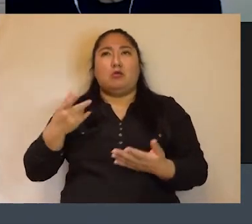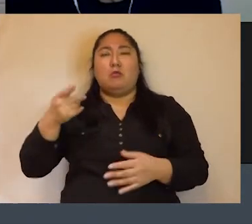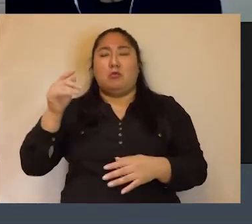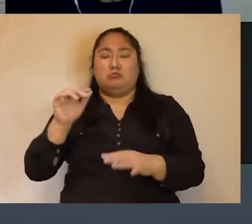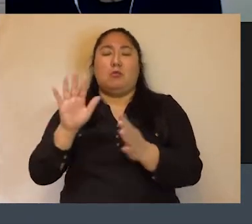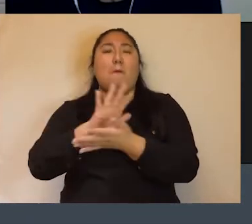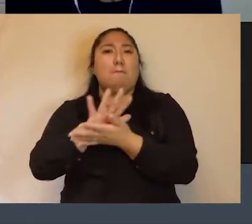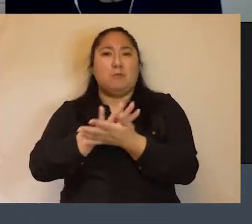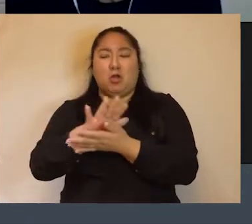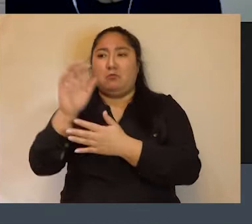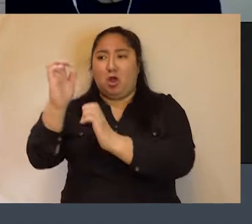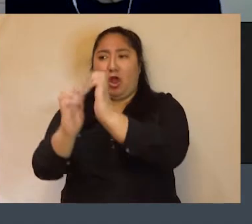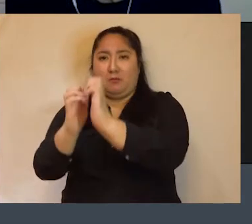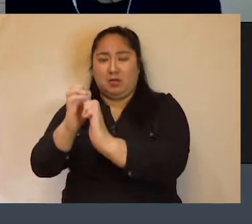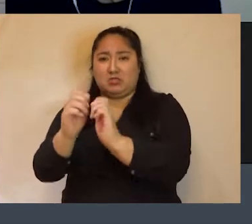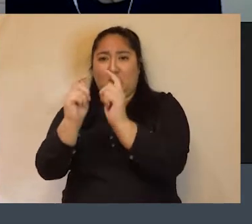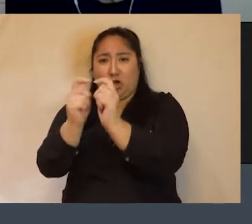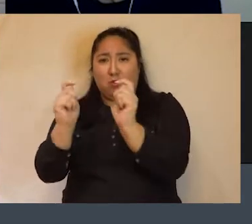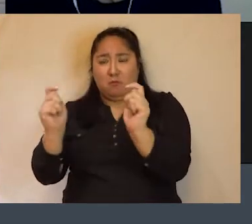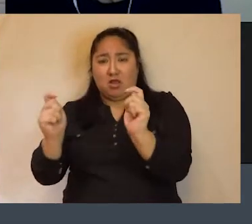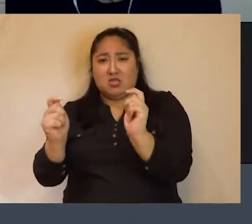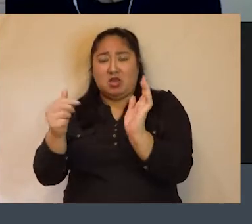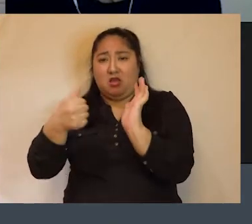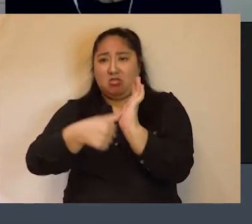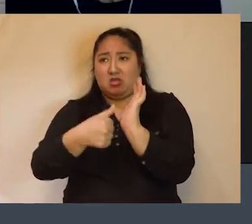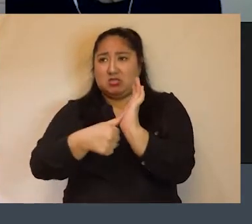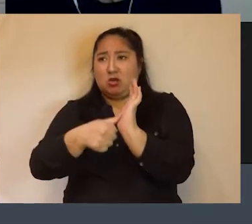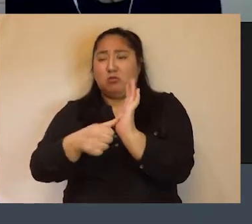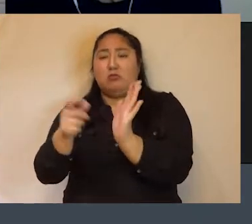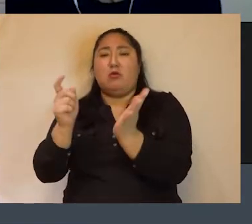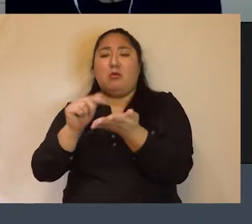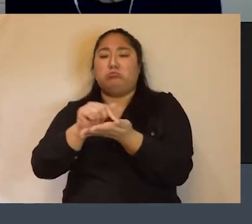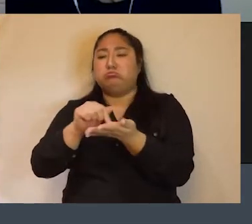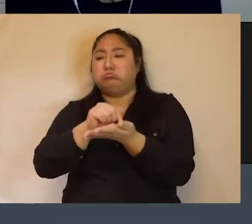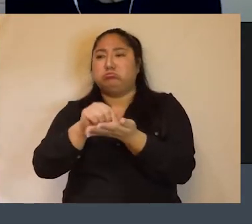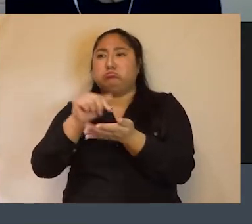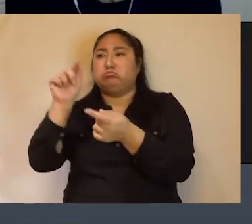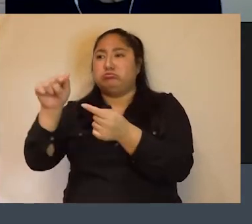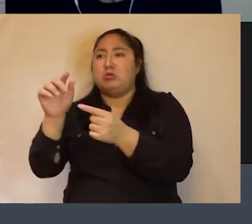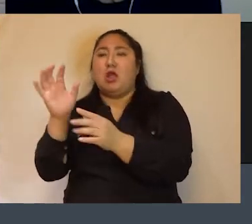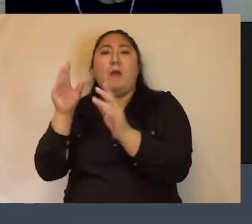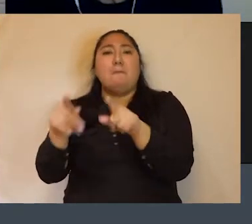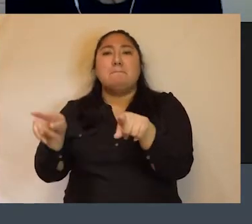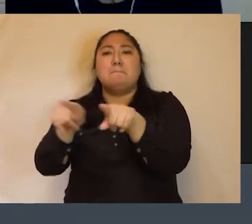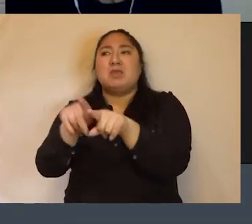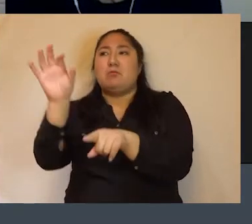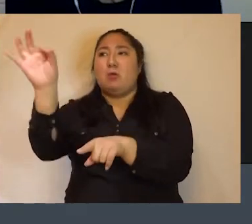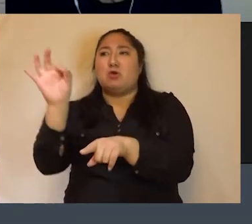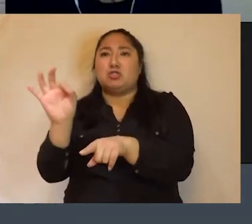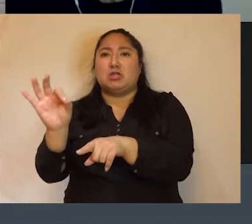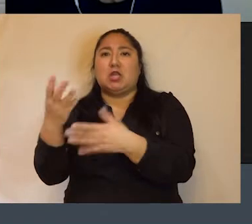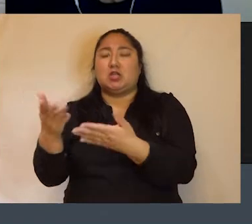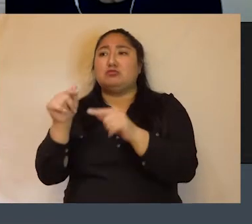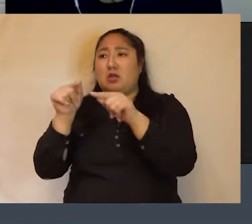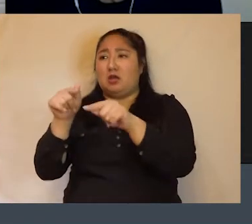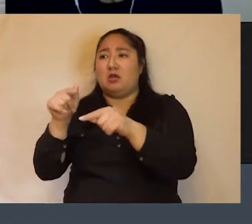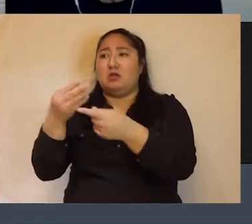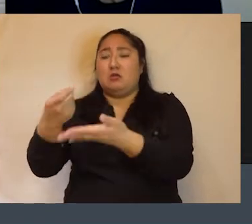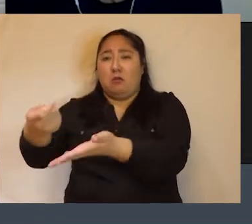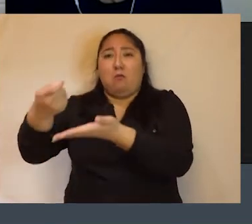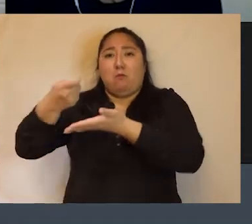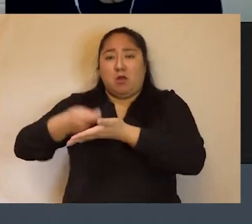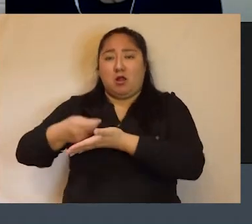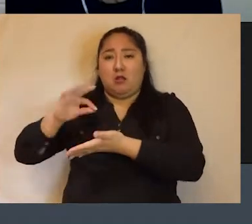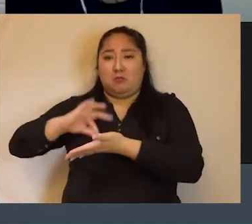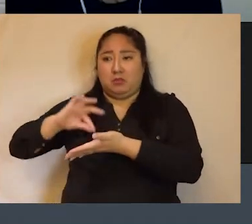la proyección que hizo la compañía de seguro en términos de cuál iba a ser el riesgo financiero que iba a tener hacia adelante. Y por eso me van a pagar